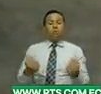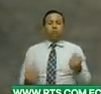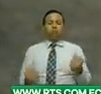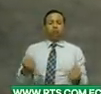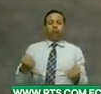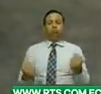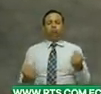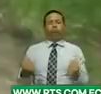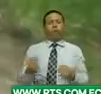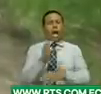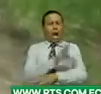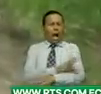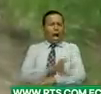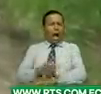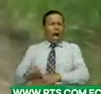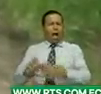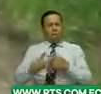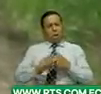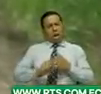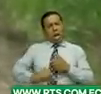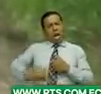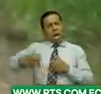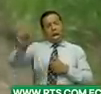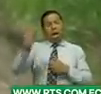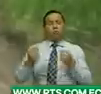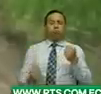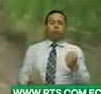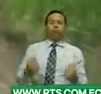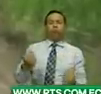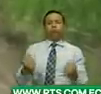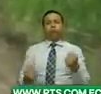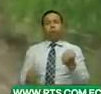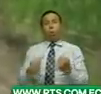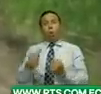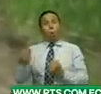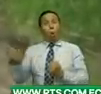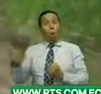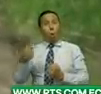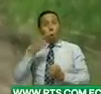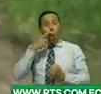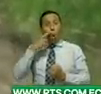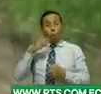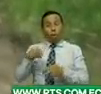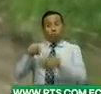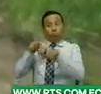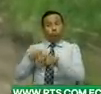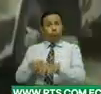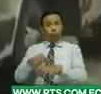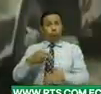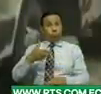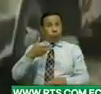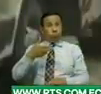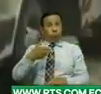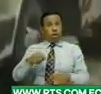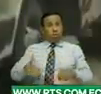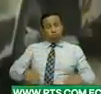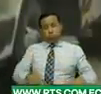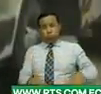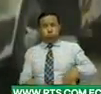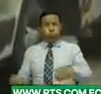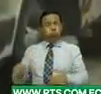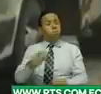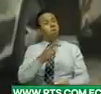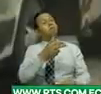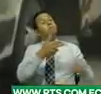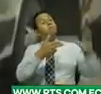en una zona desolada, aparecieron varios sujetos a bordo de una motocicleta y les obligaron a parar la marcha. que se investigue este caso,